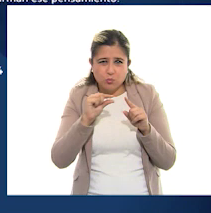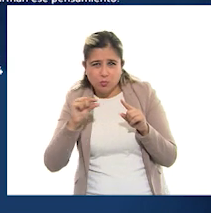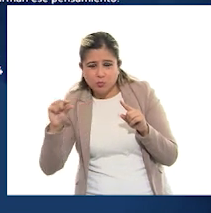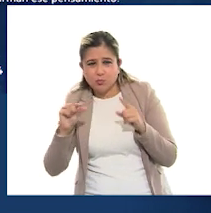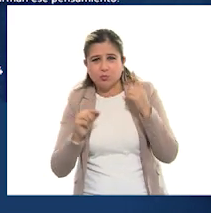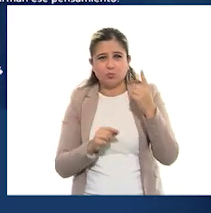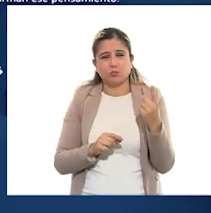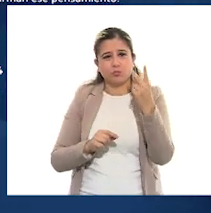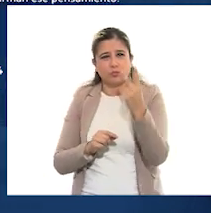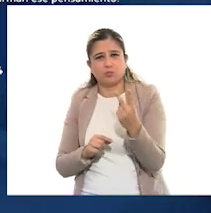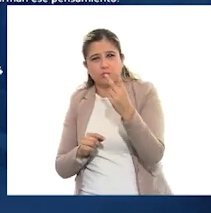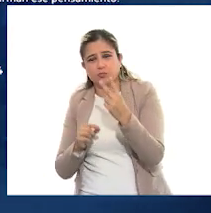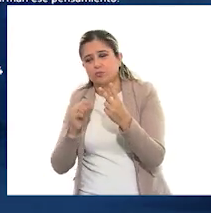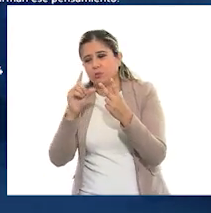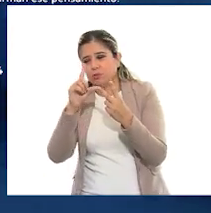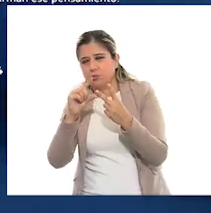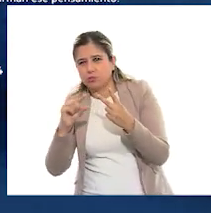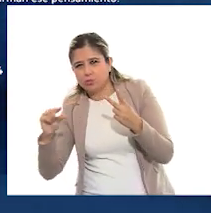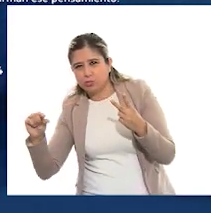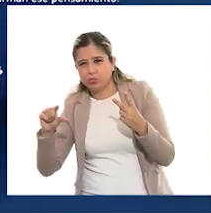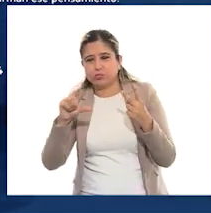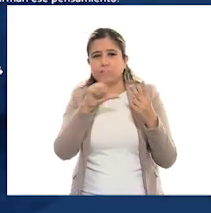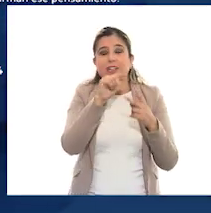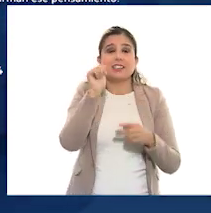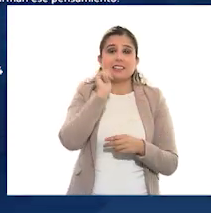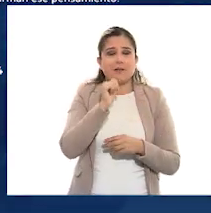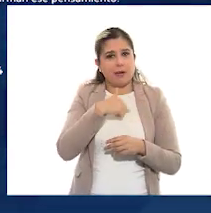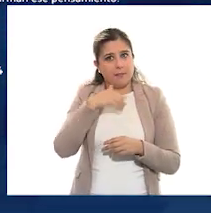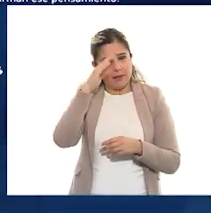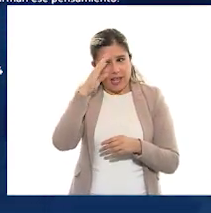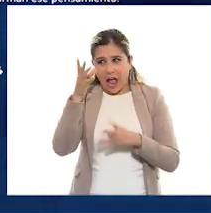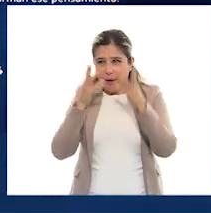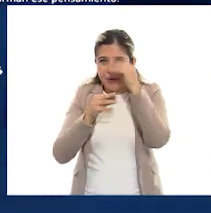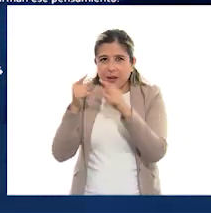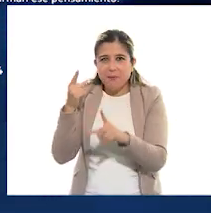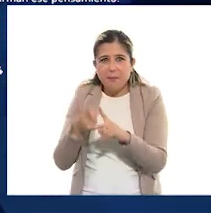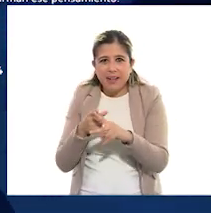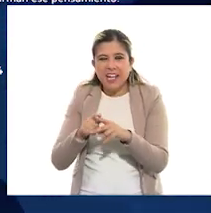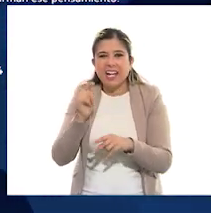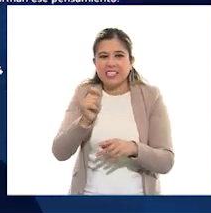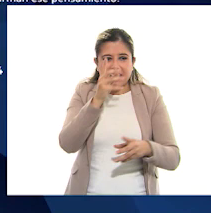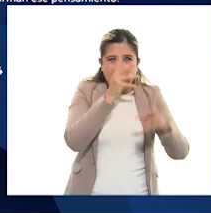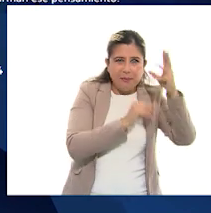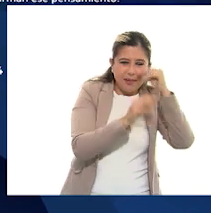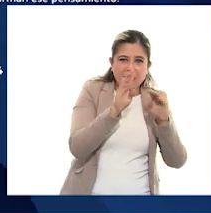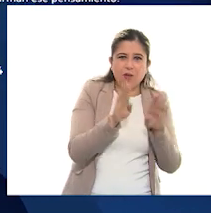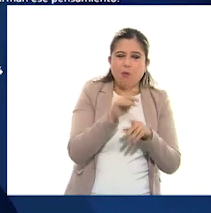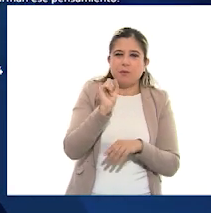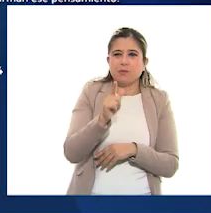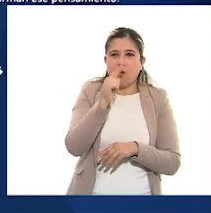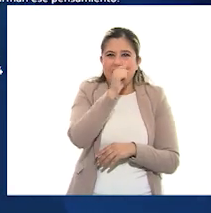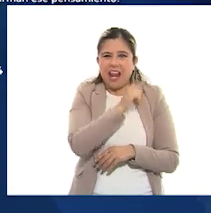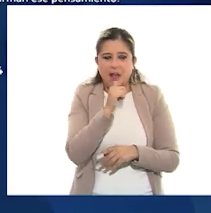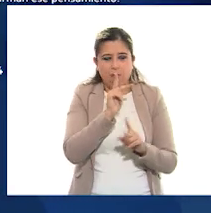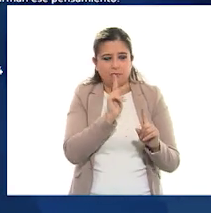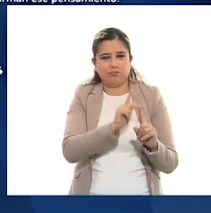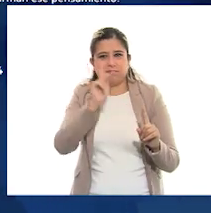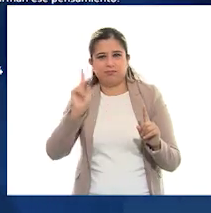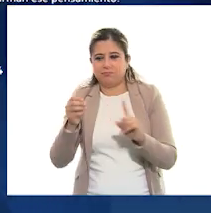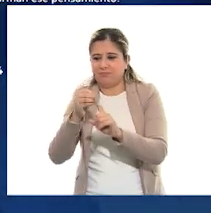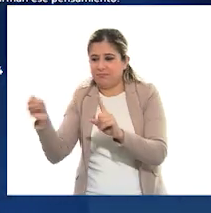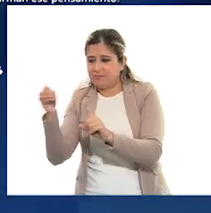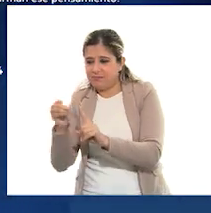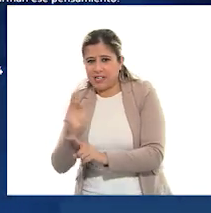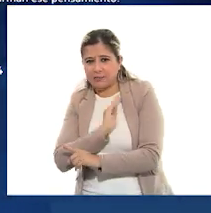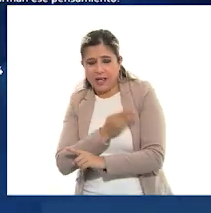de uno y dos a unos pocos. Siempre pensé que aprender matemáticas es como aprender una lengua que con sus reglas y herramientas nos